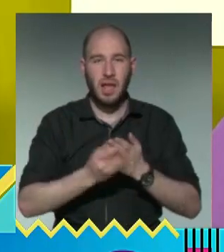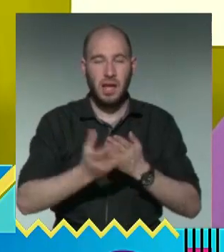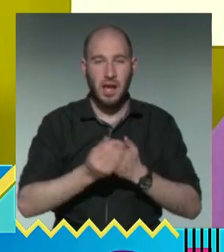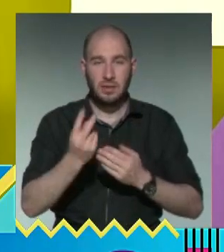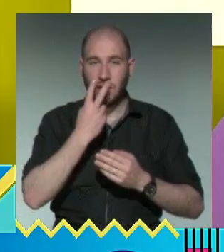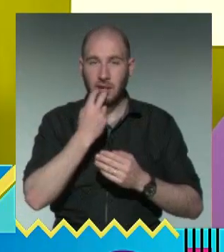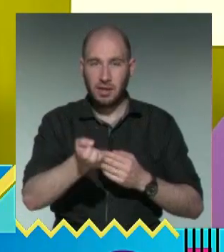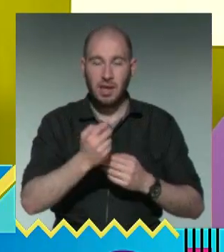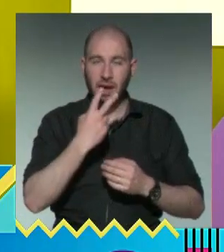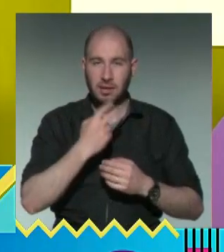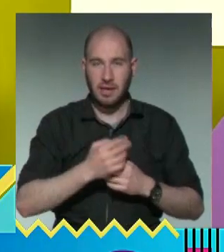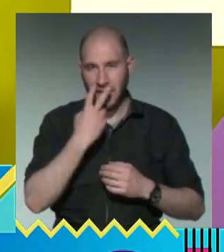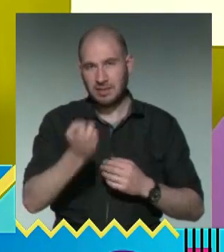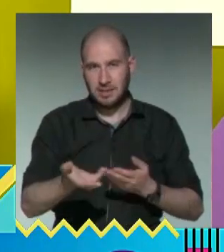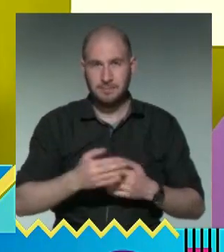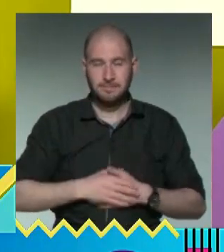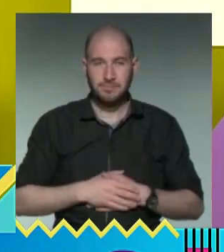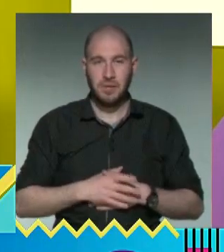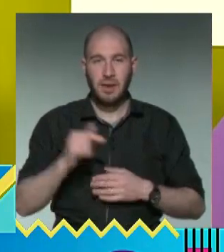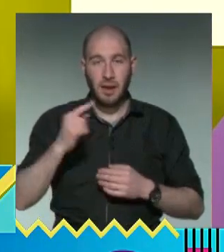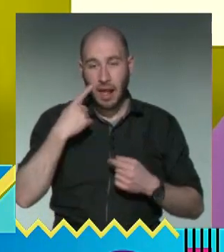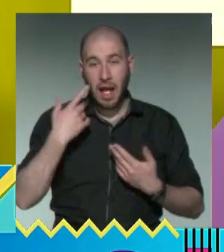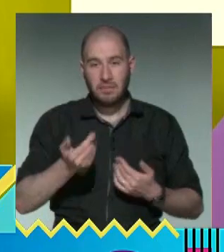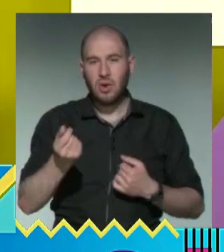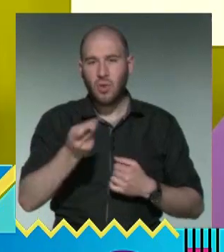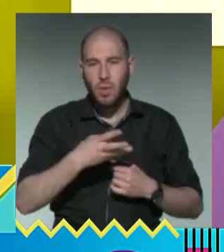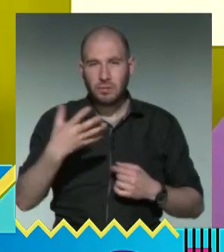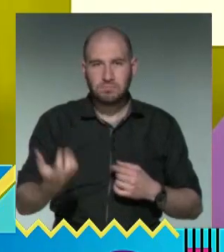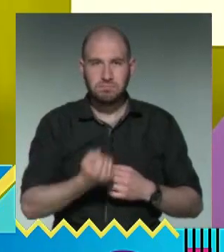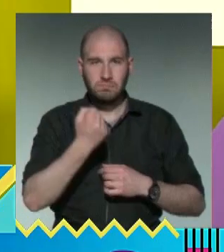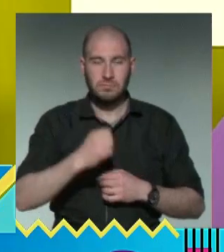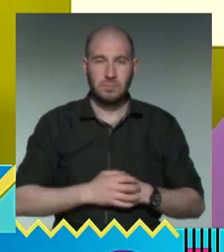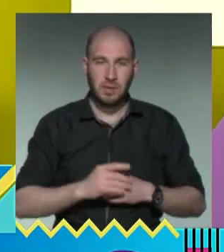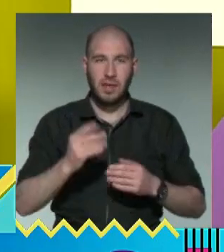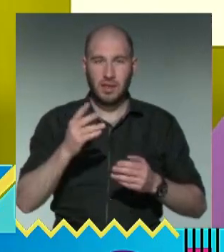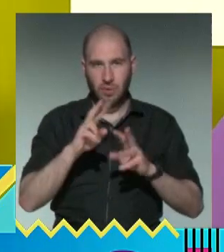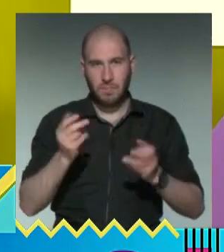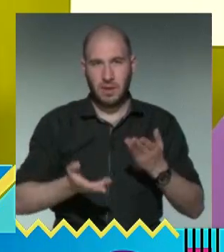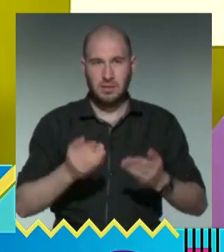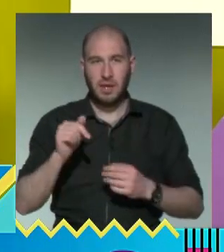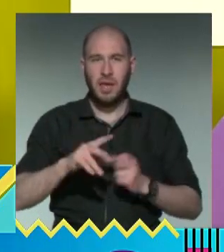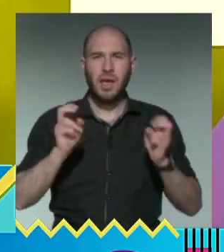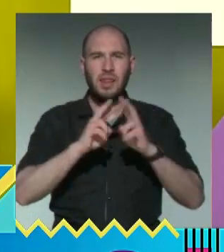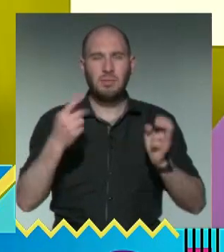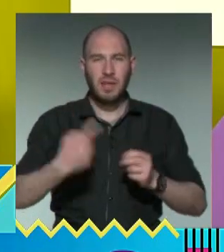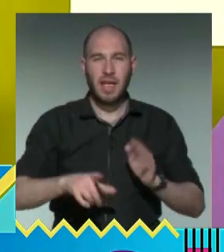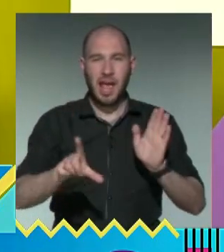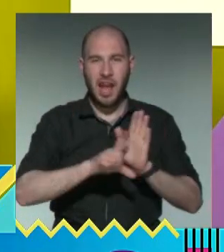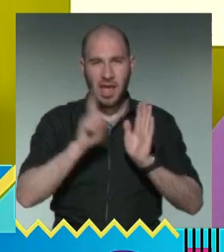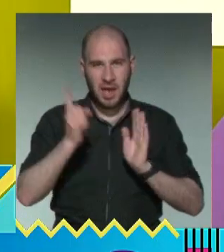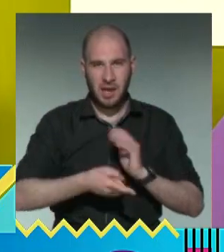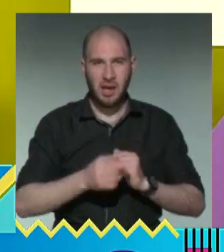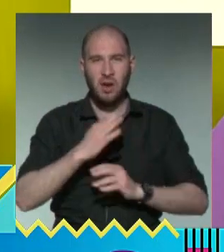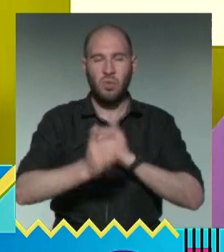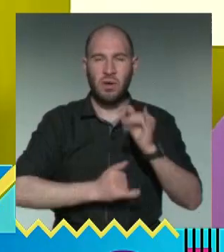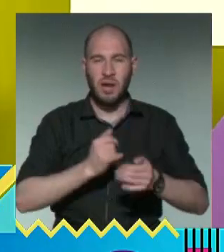de energía eléctrica, ¿sí? Bueno, hay que ver cuánto se puede llegar a alcanzar en relación a esto. Esto tiene que ver justamente con una ley que